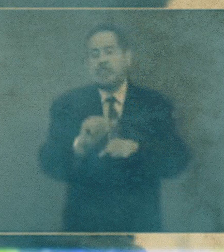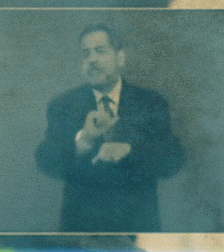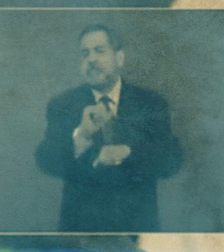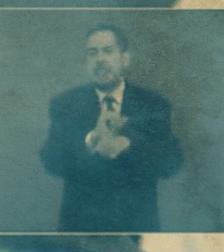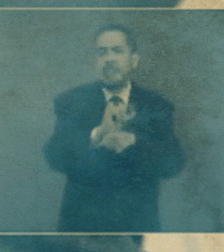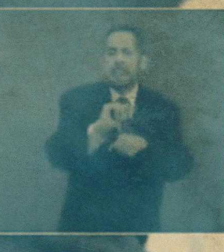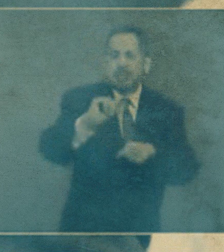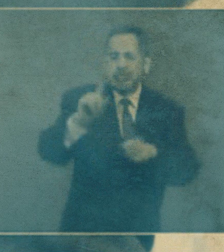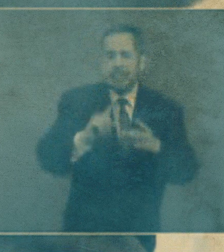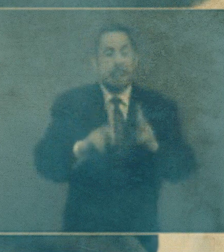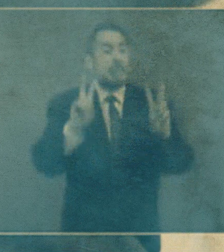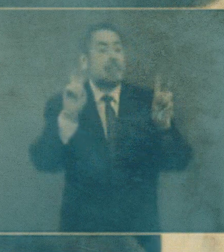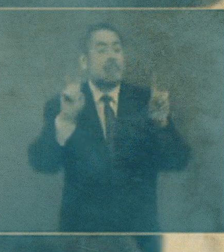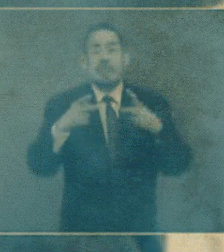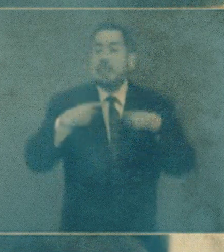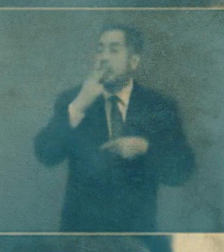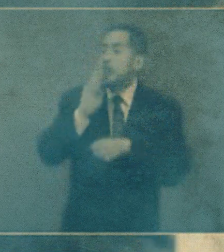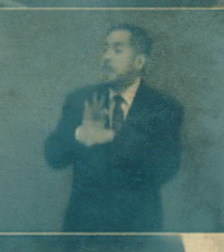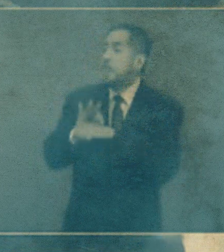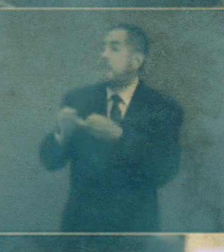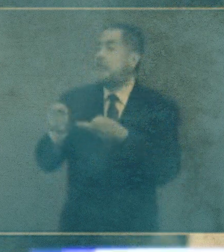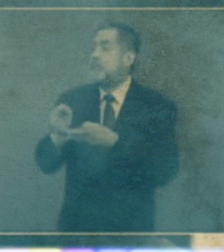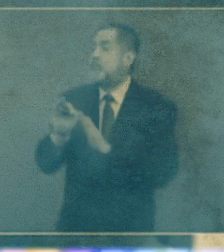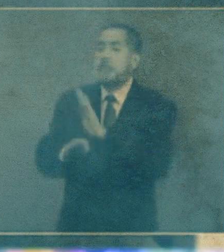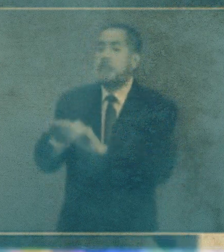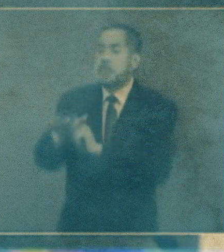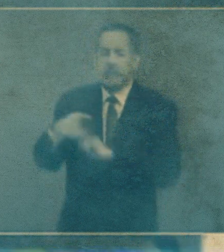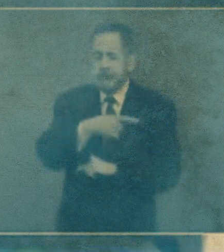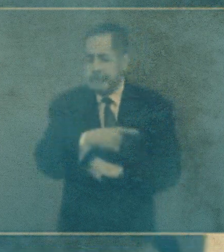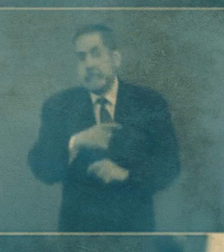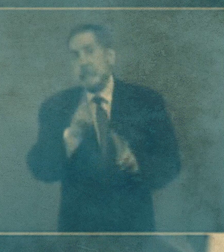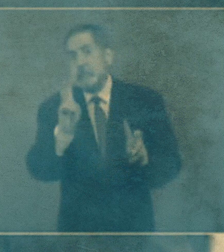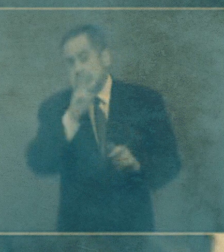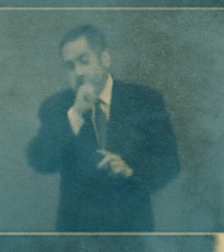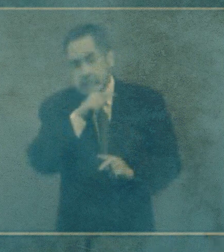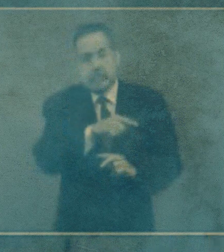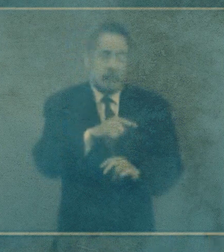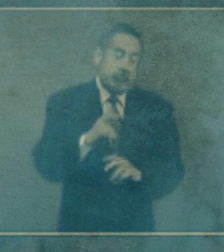¿no?, a pseudoambientalistas, supuestamente preocupados por